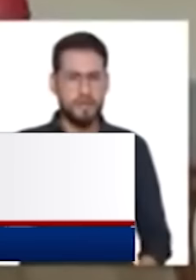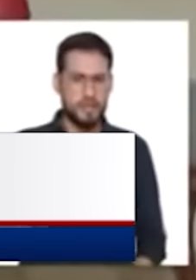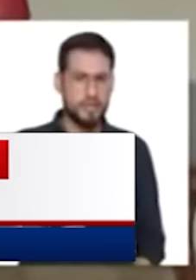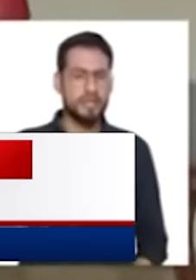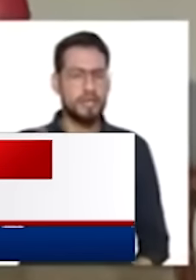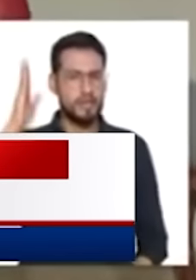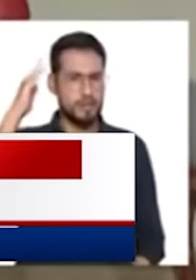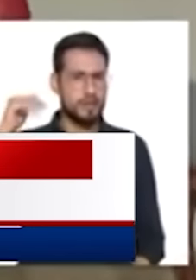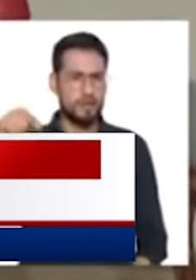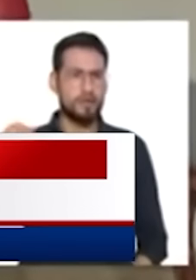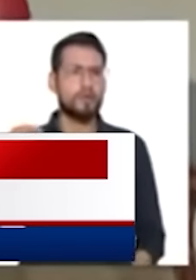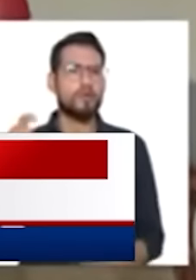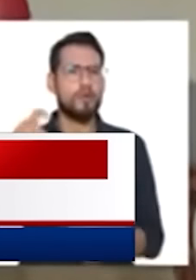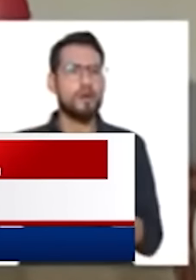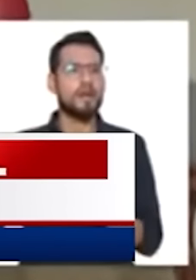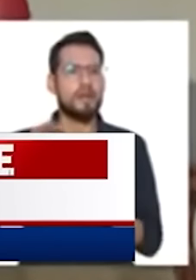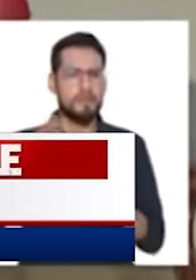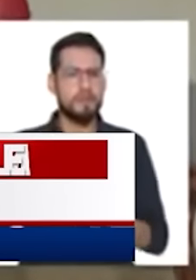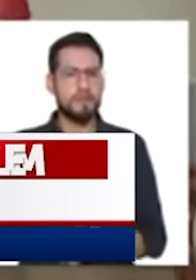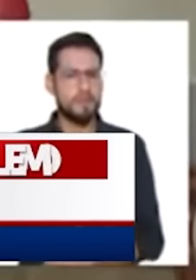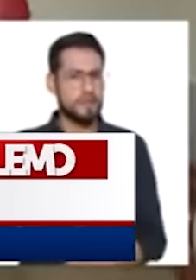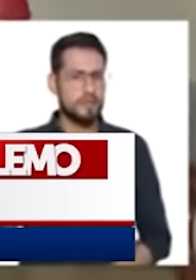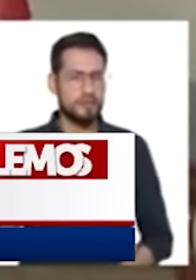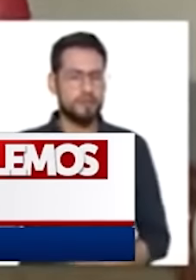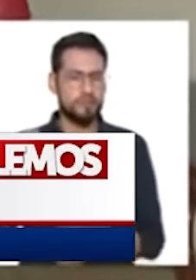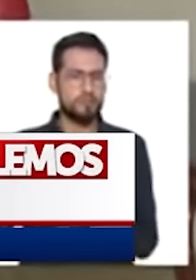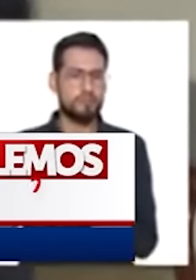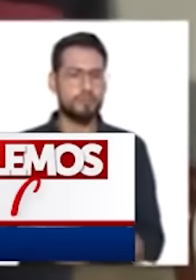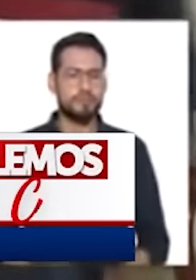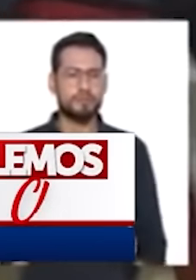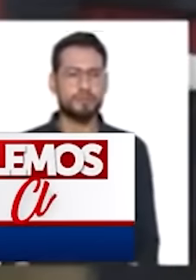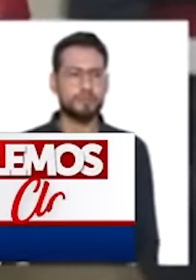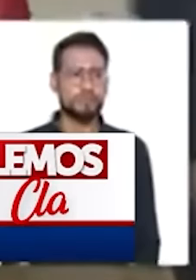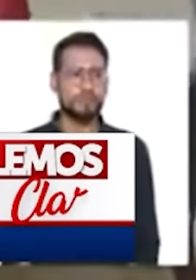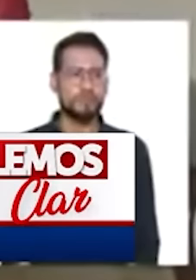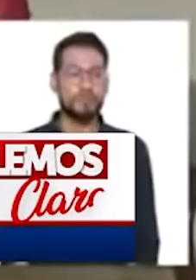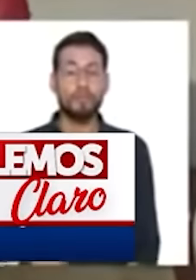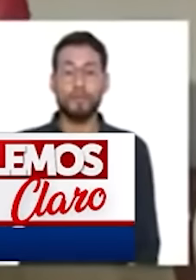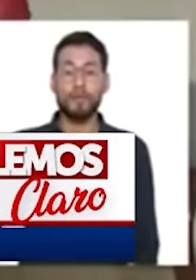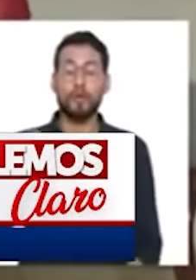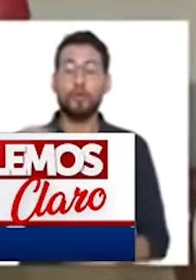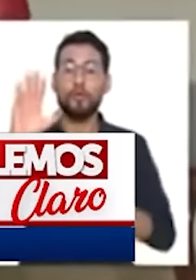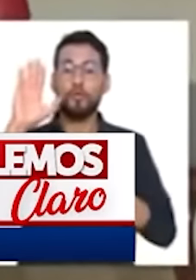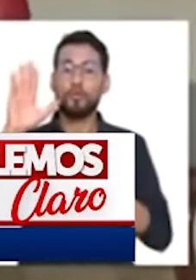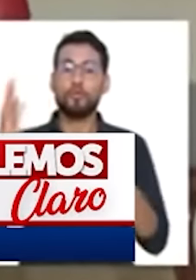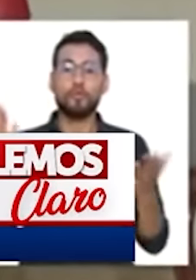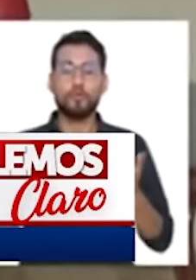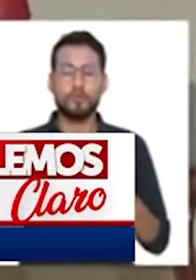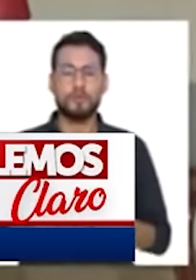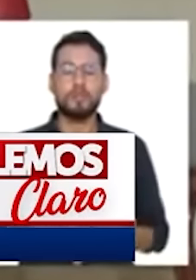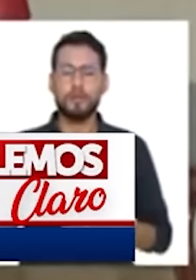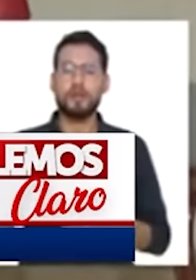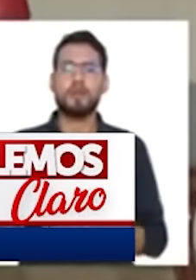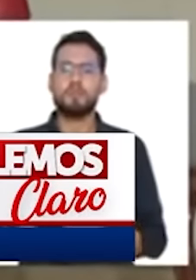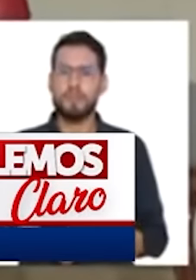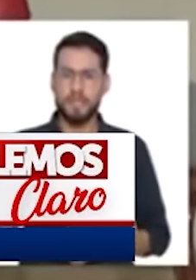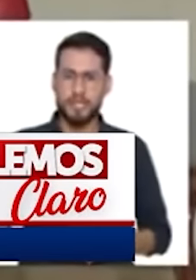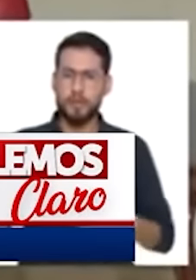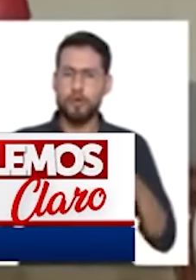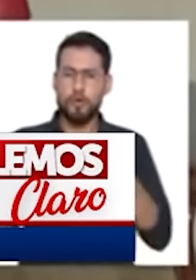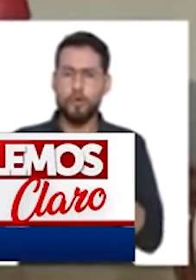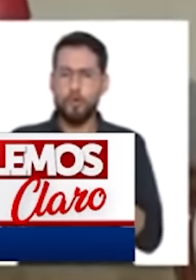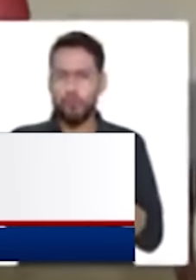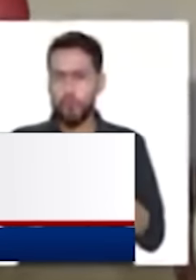dosv giller y el titular ahora de defensa hay que mencionar